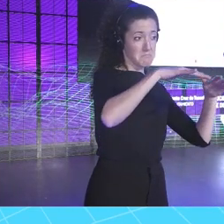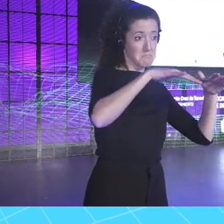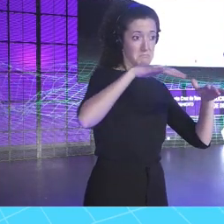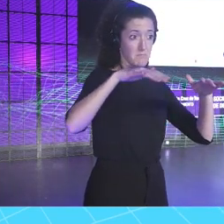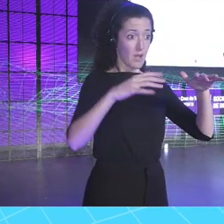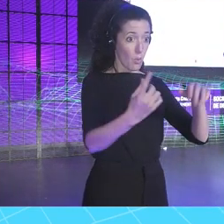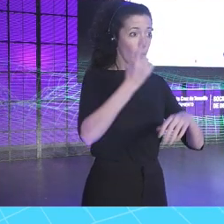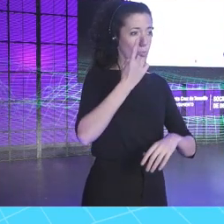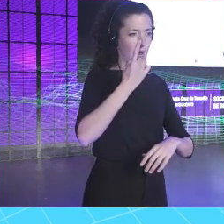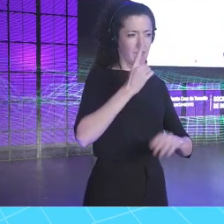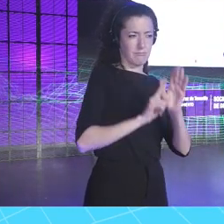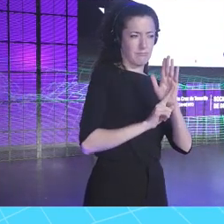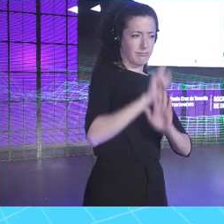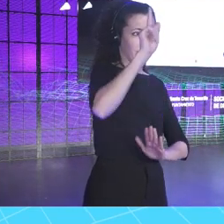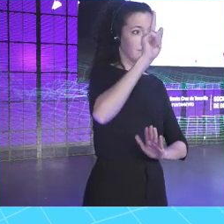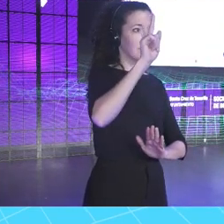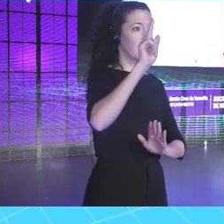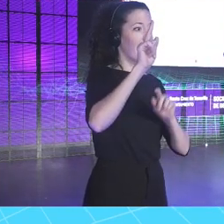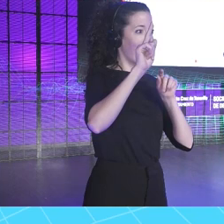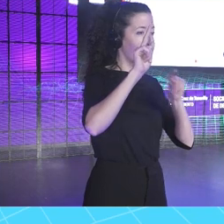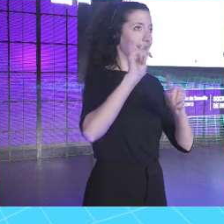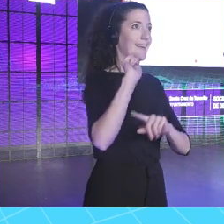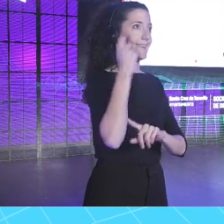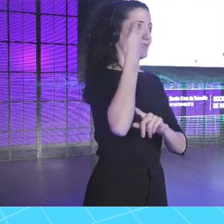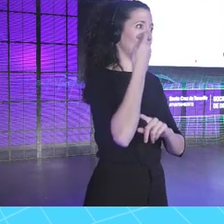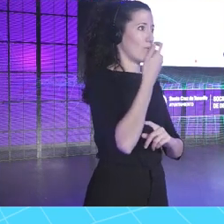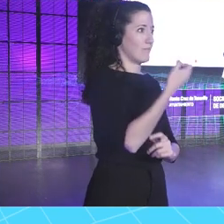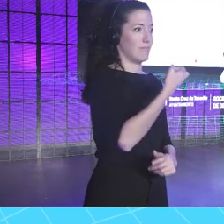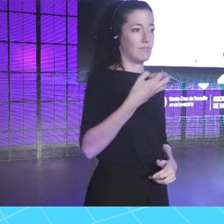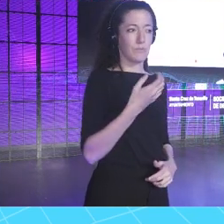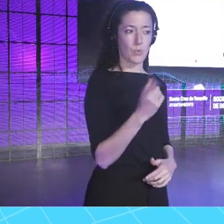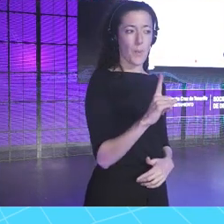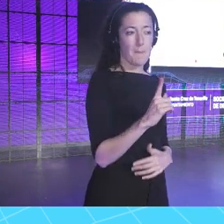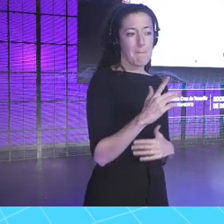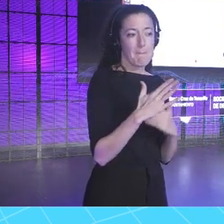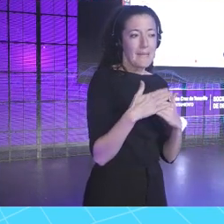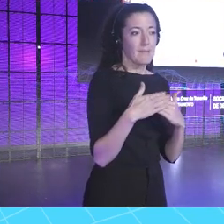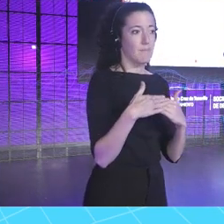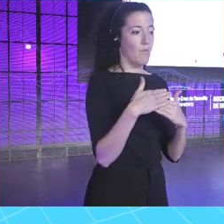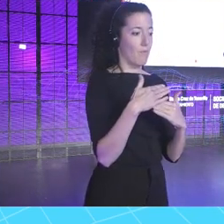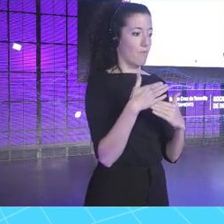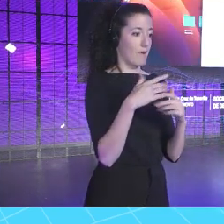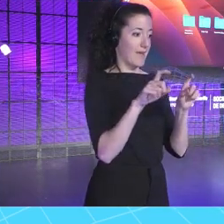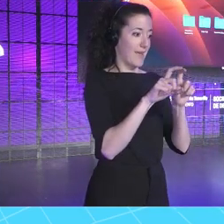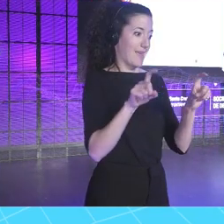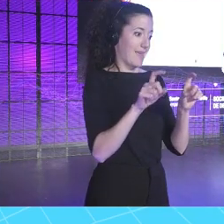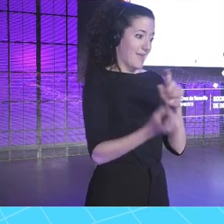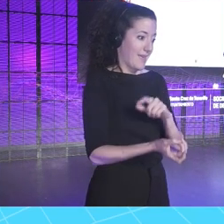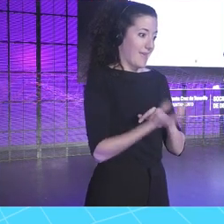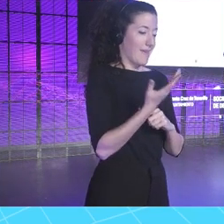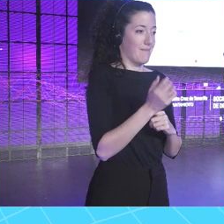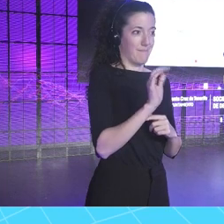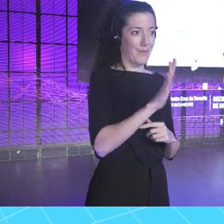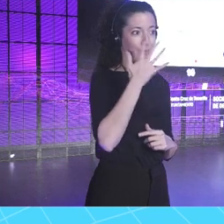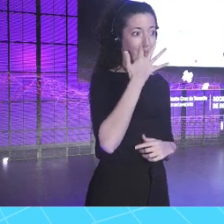el éxito no hay nada hecho tenemos que volver a crear todo desde cero Pero al menos abrimos podido emprender con un riesgo bastante más bajo voy a ver si